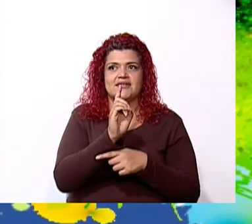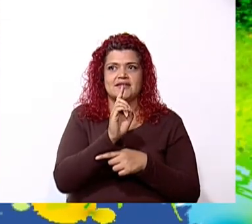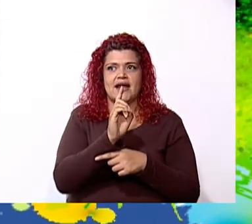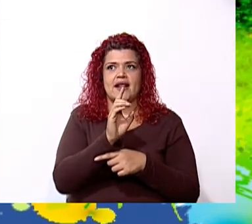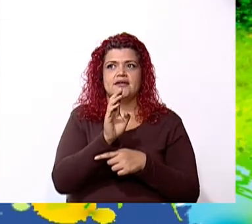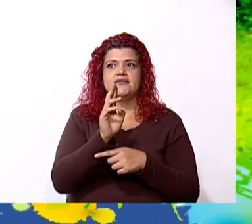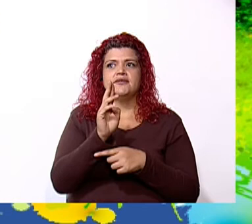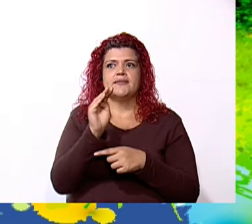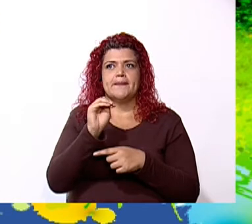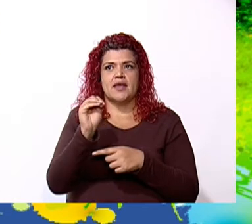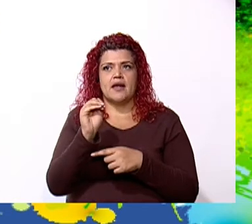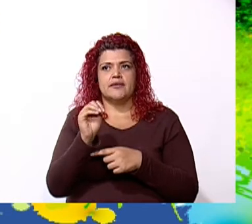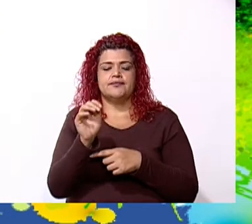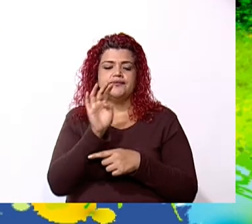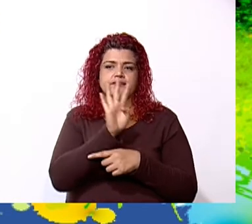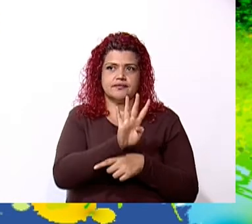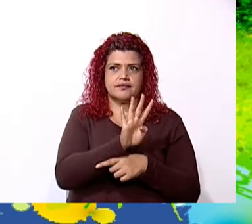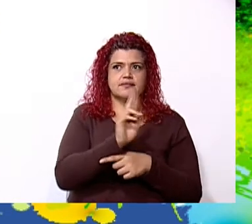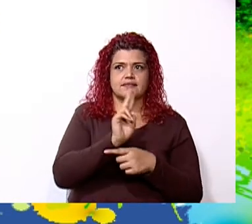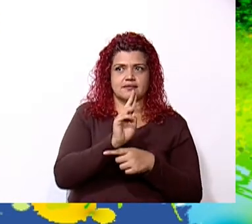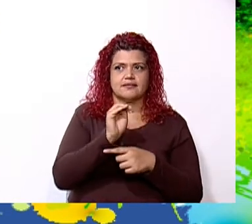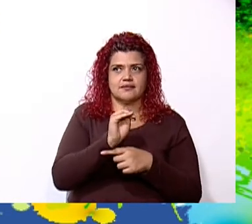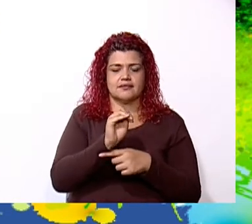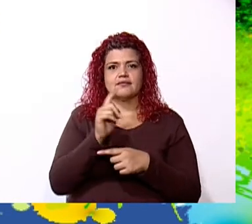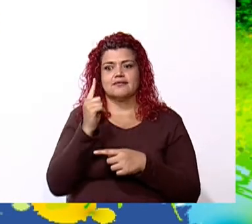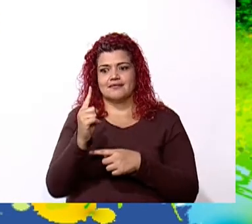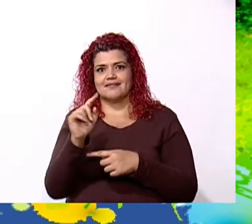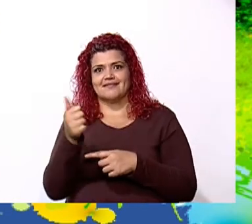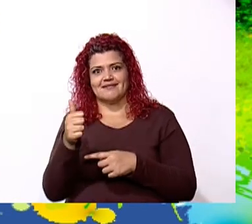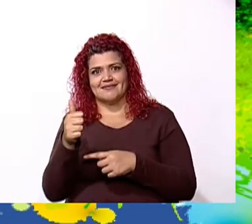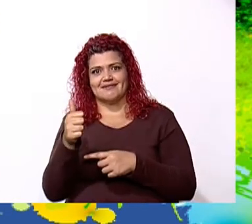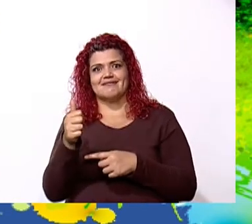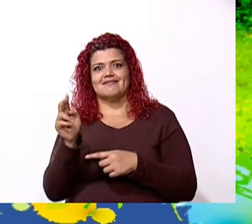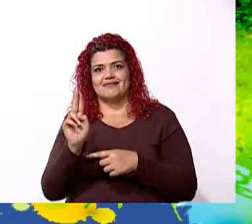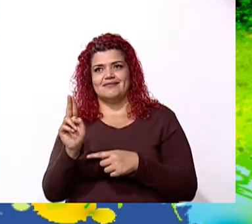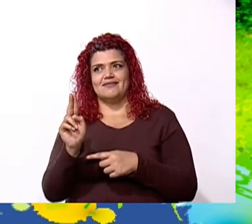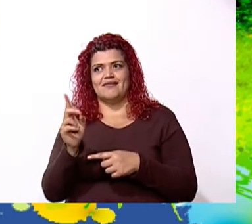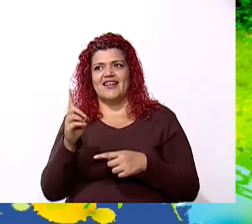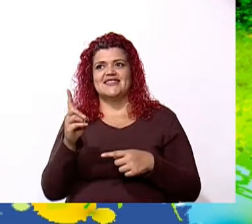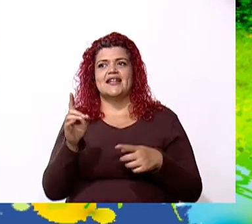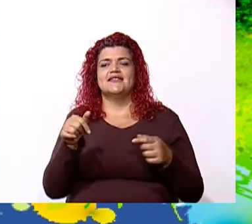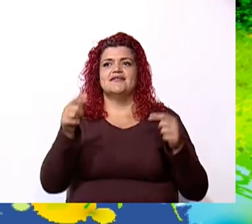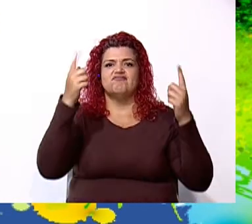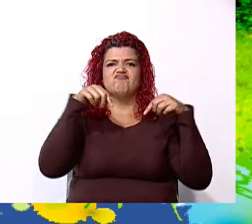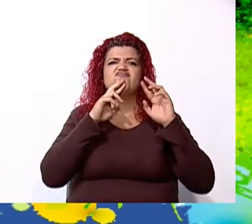7 centenas, 5 unidades, 5 decenas. Y la respuesta es...